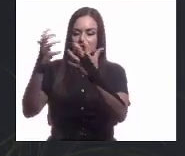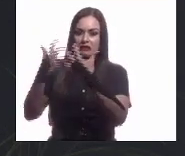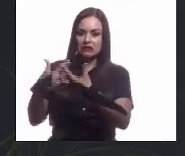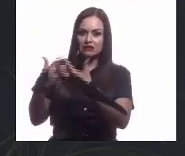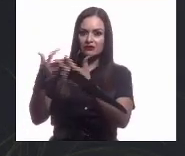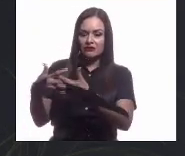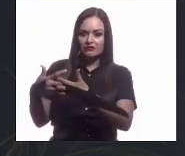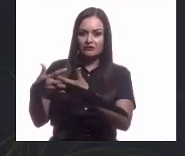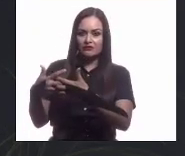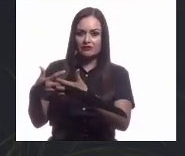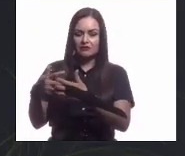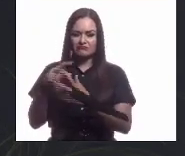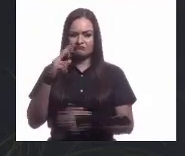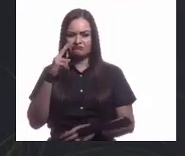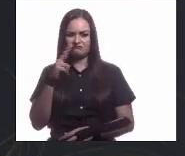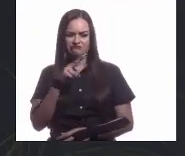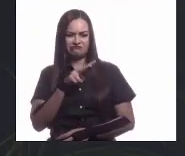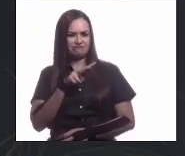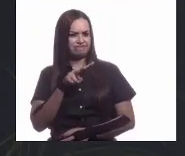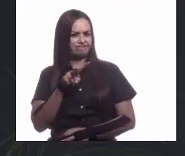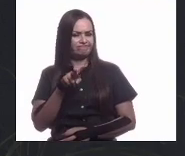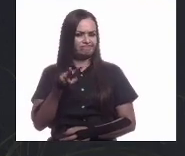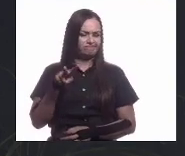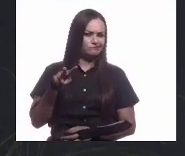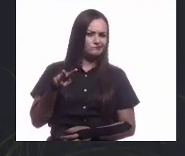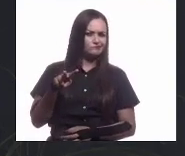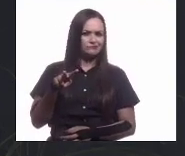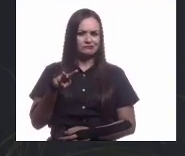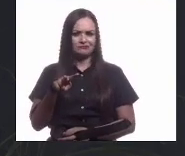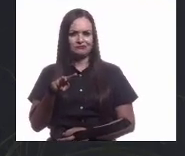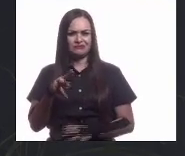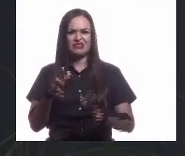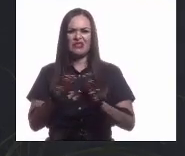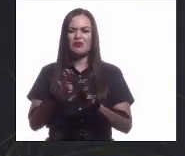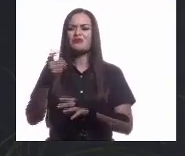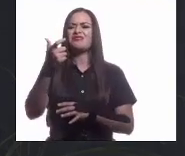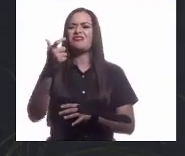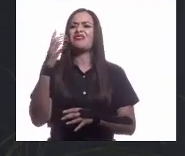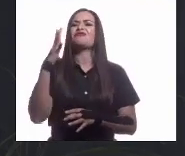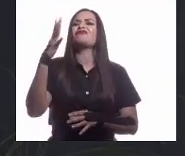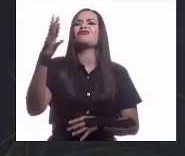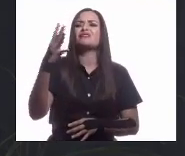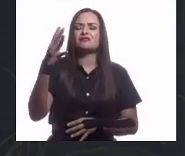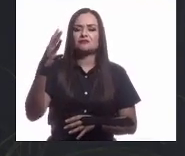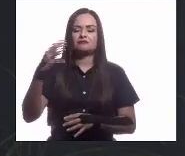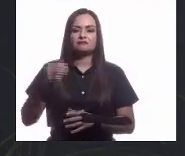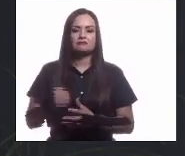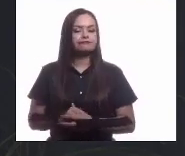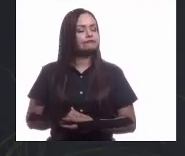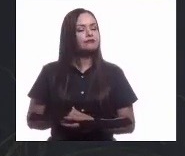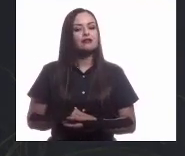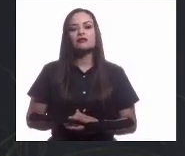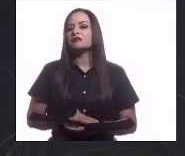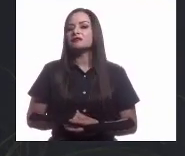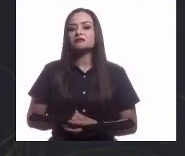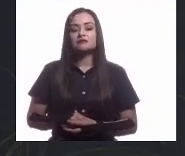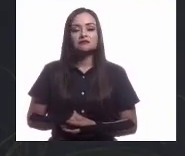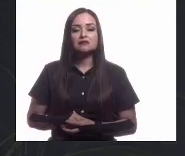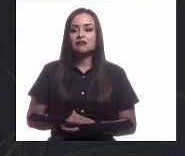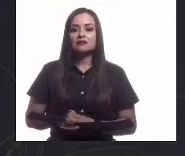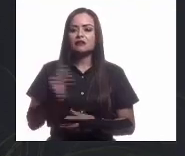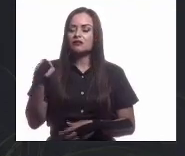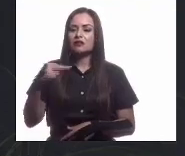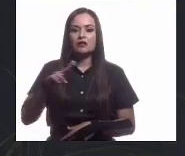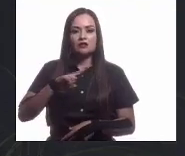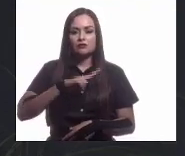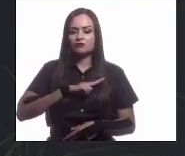desconfía o ve con escepticismo, por decirlo menos, el futuro de la economía nacional. No permitamos que ese escepticismo nos